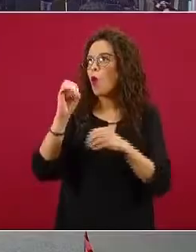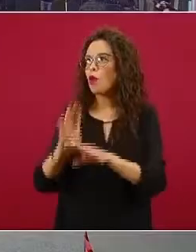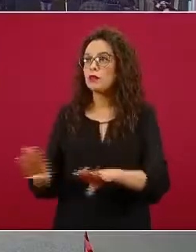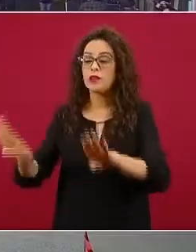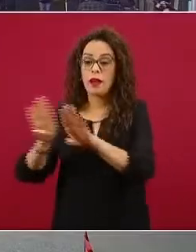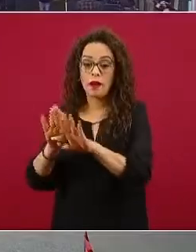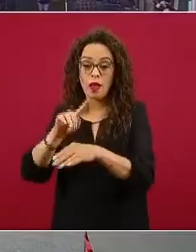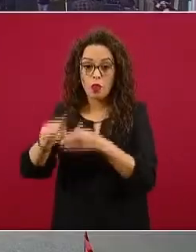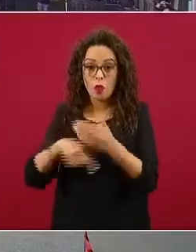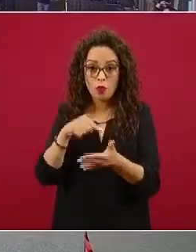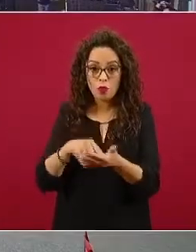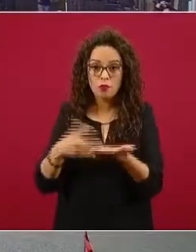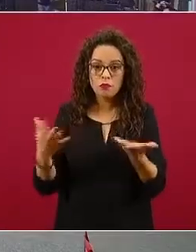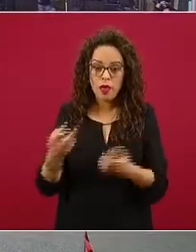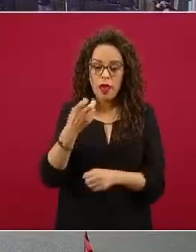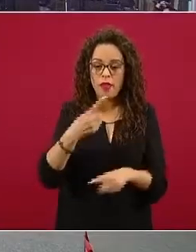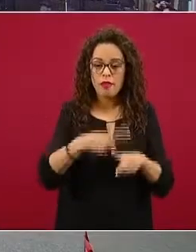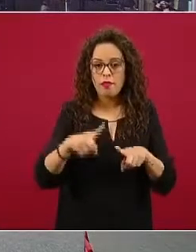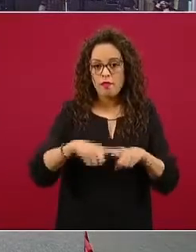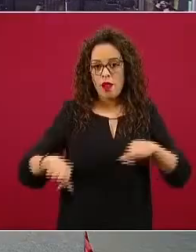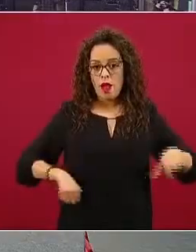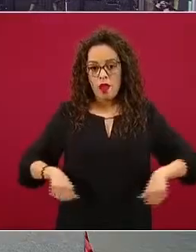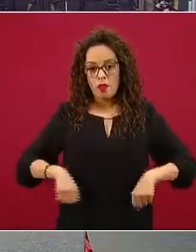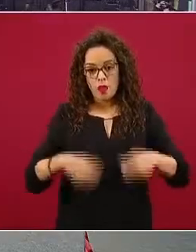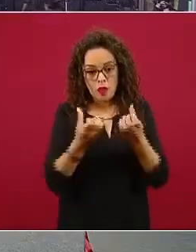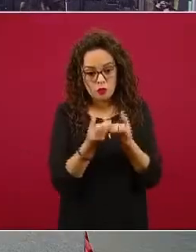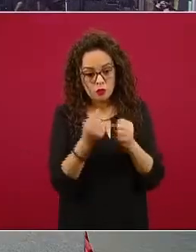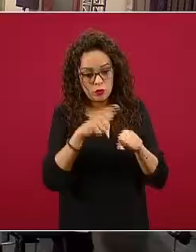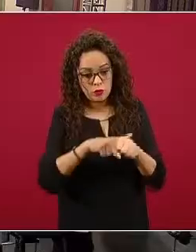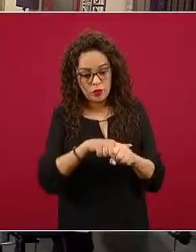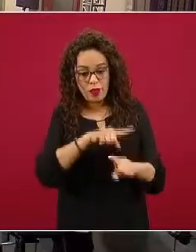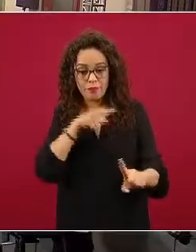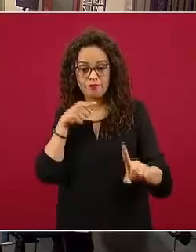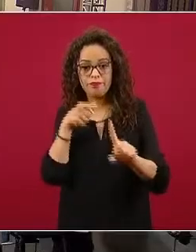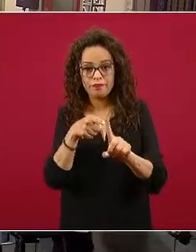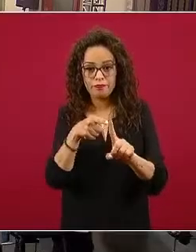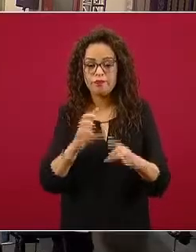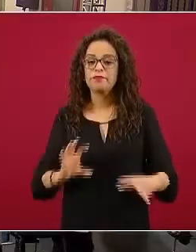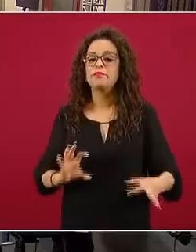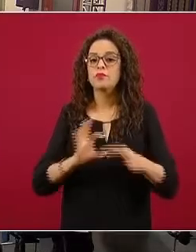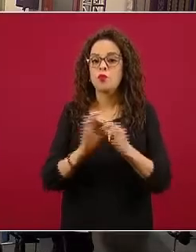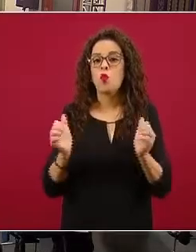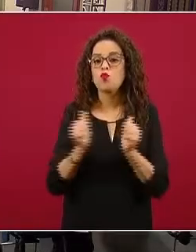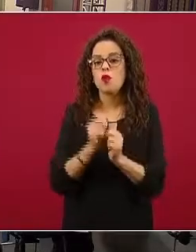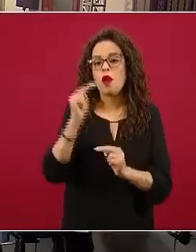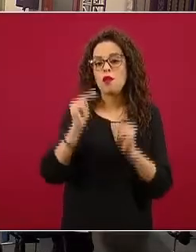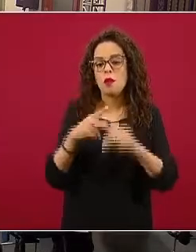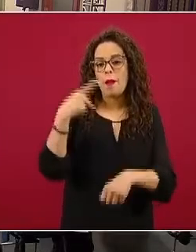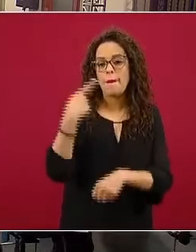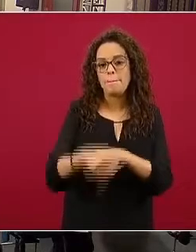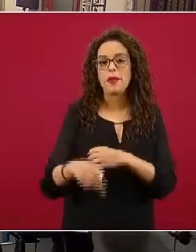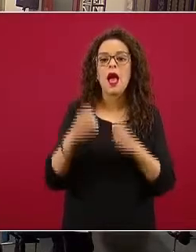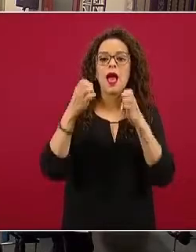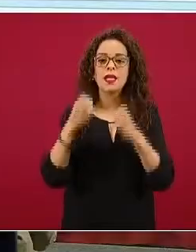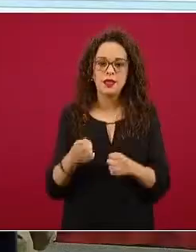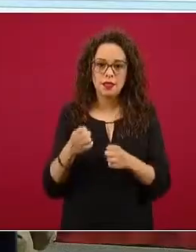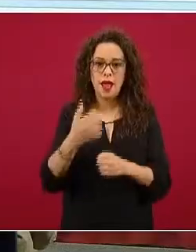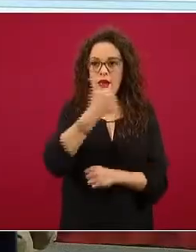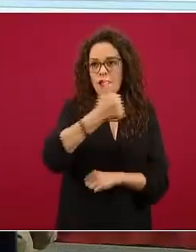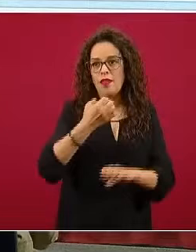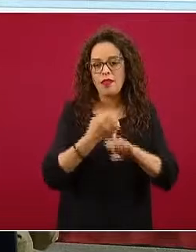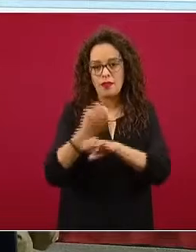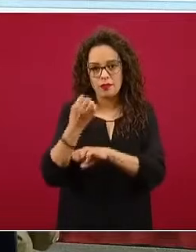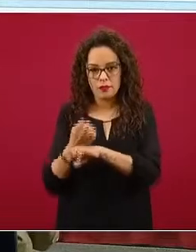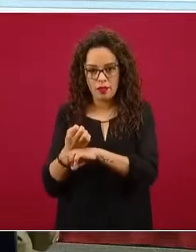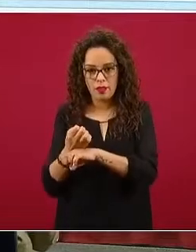dinámicas sociales, tienen precisamente que ver con el nivel de riesgo en el que nos encontremos. Si estamos en un nivel de riesgo